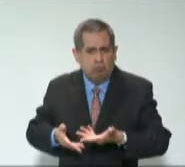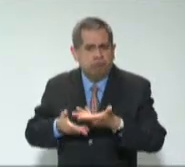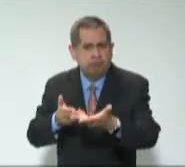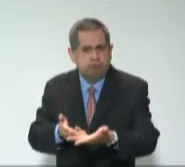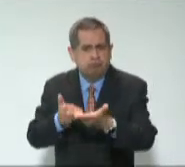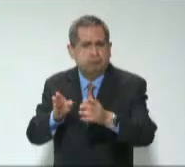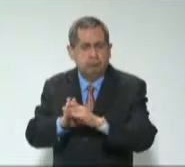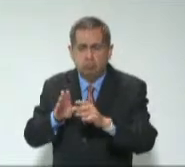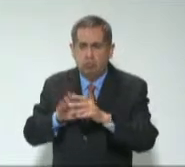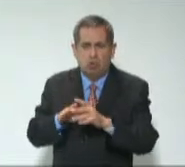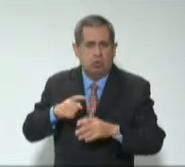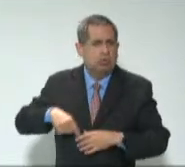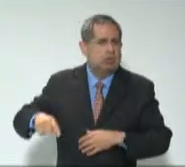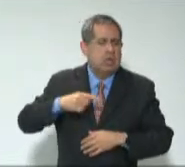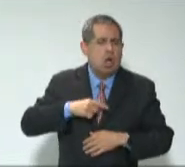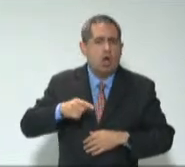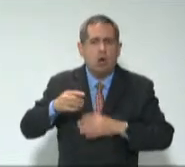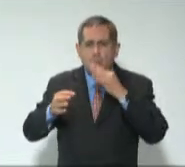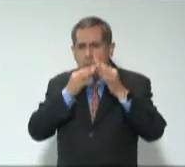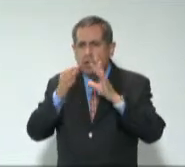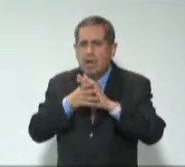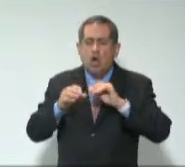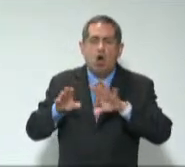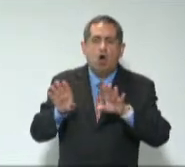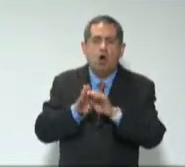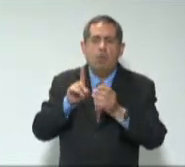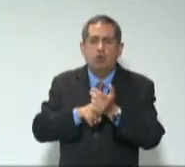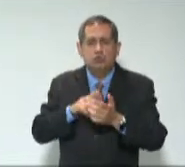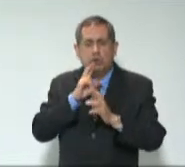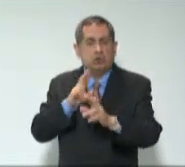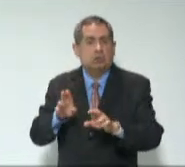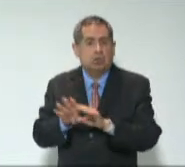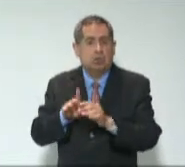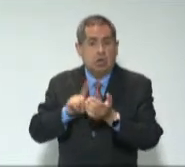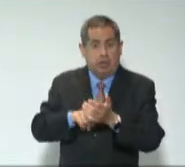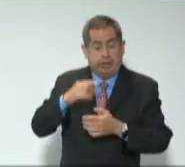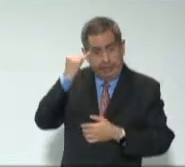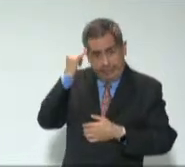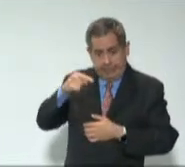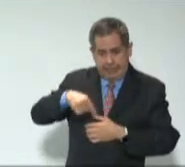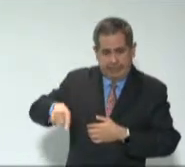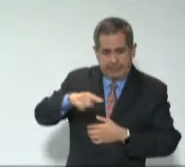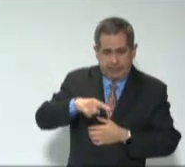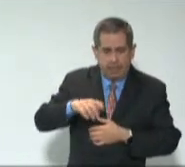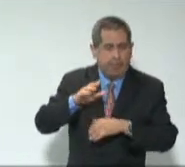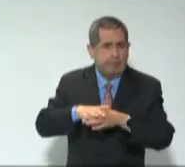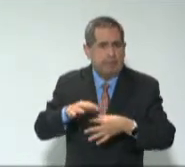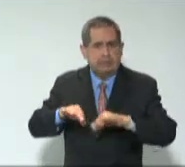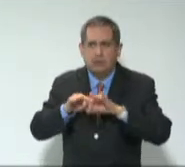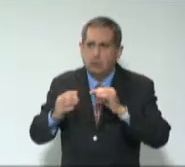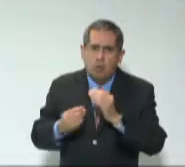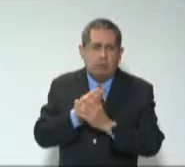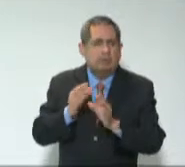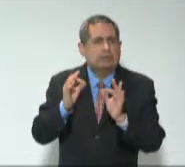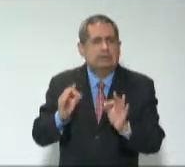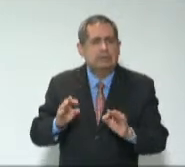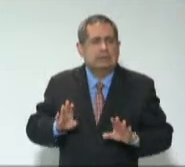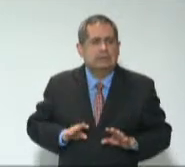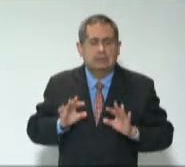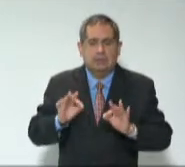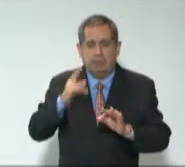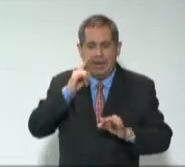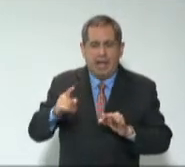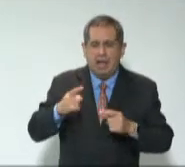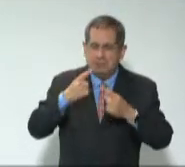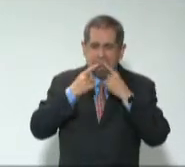tradicionales como puede ser la publicación o la respuesta solicitudes con mecanismos digamos más innovadores aptos para las